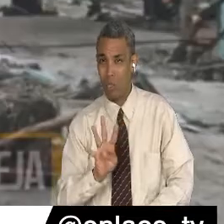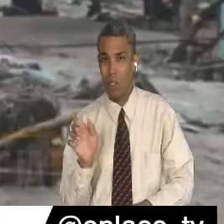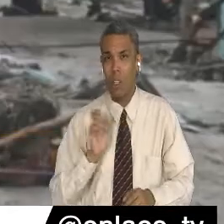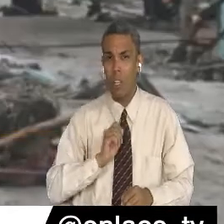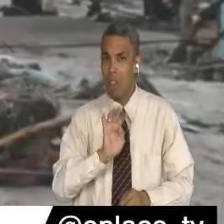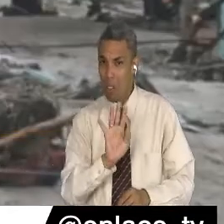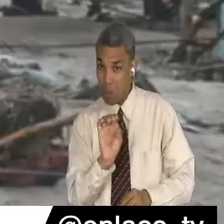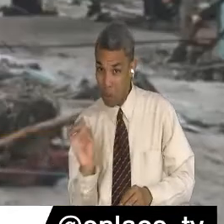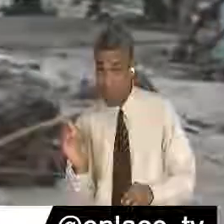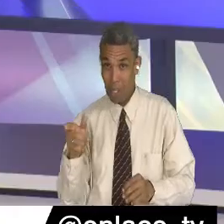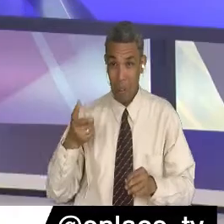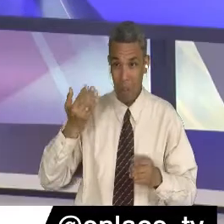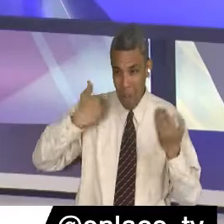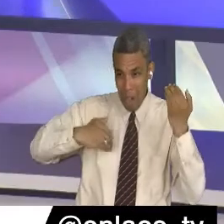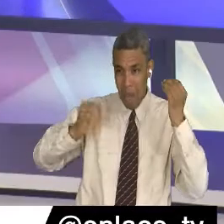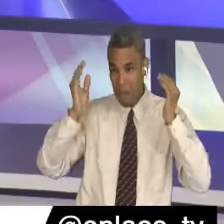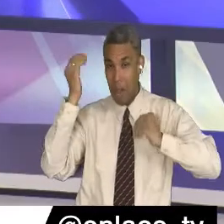200 desaparecidos.